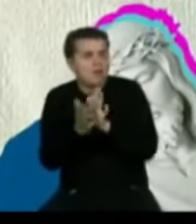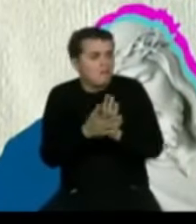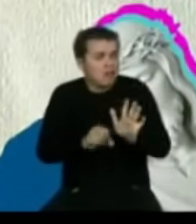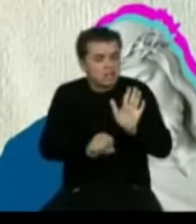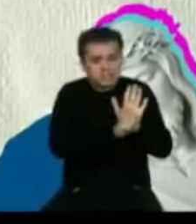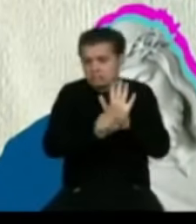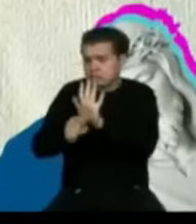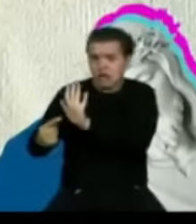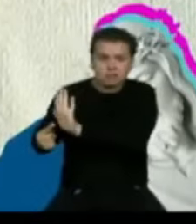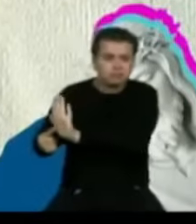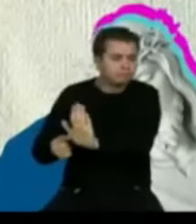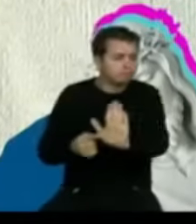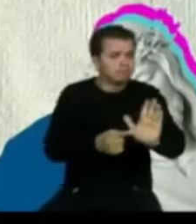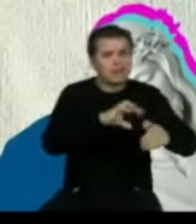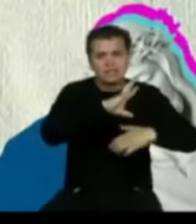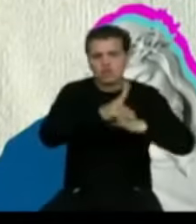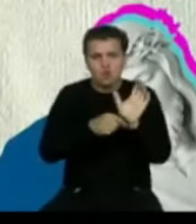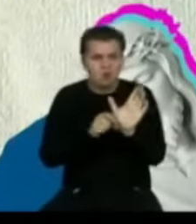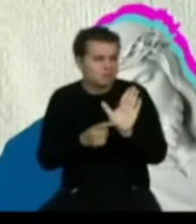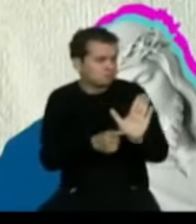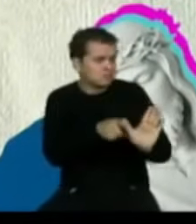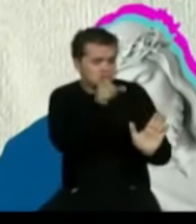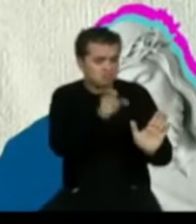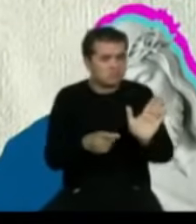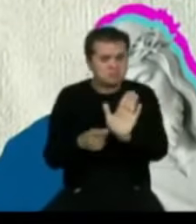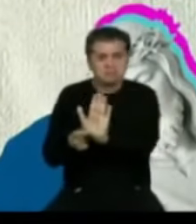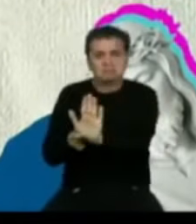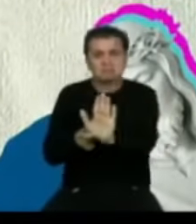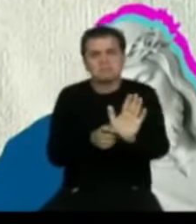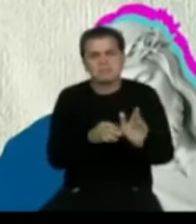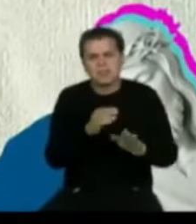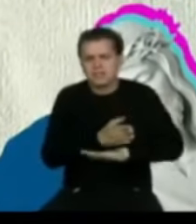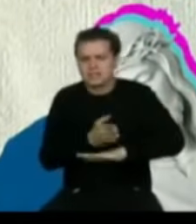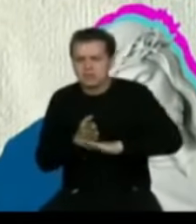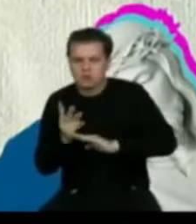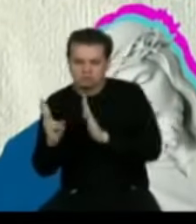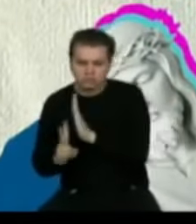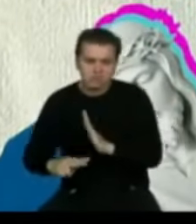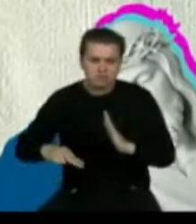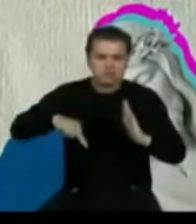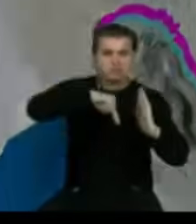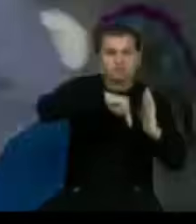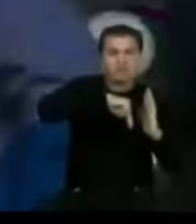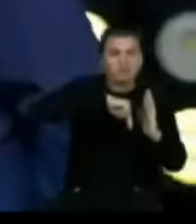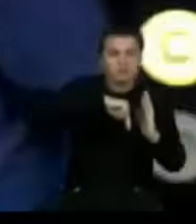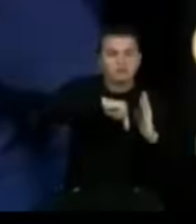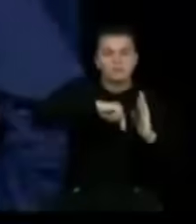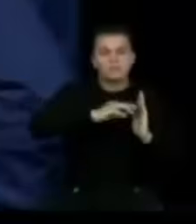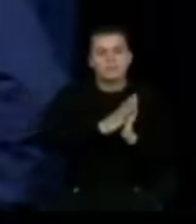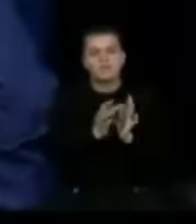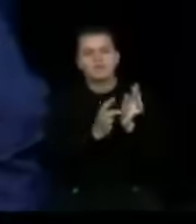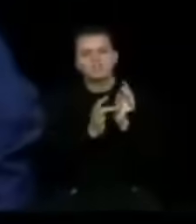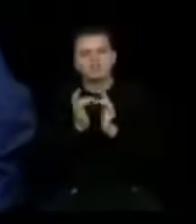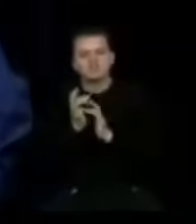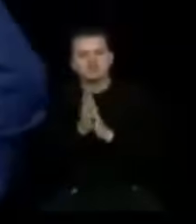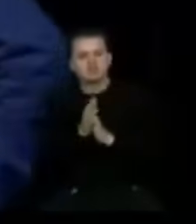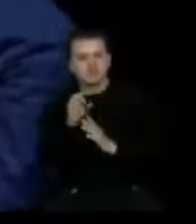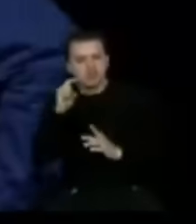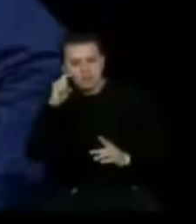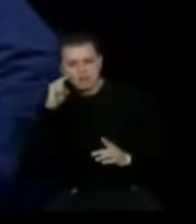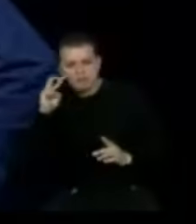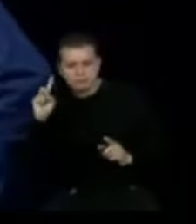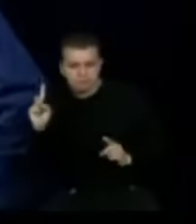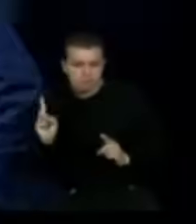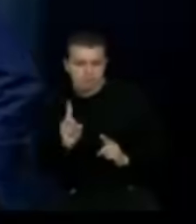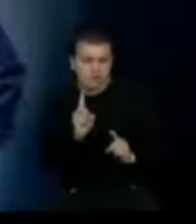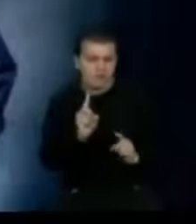las señales que le seguían. Después de resucitar de entre los muertos, Jesús se aparece a sus